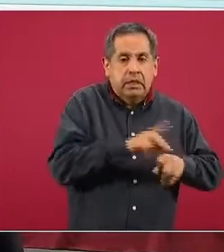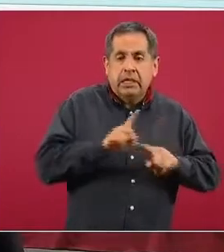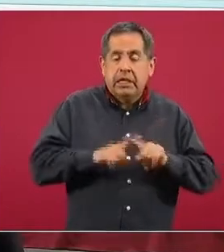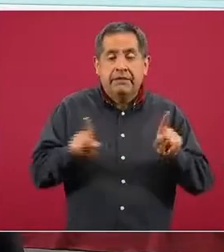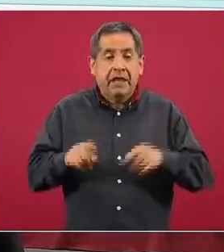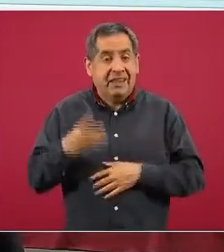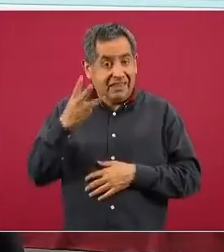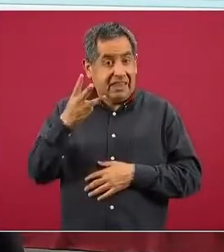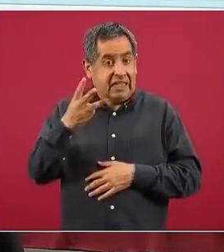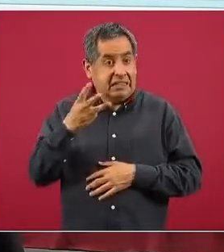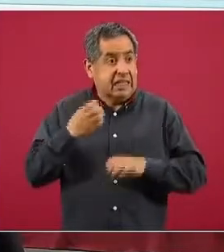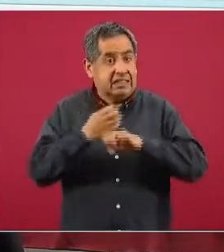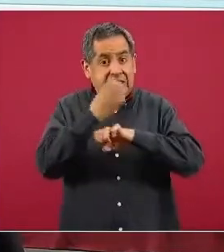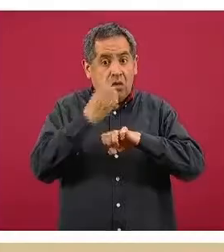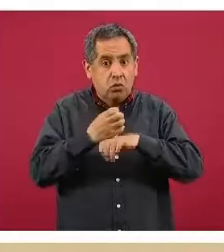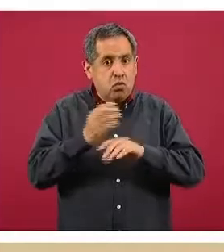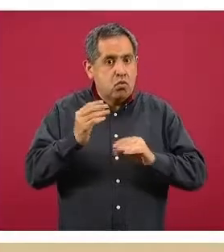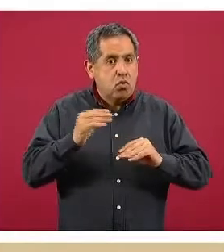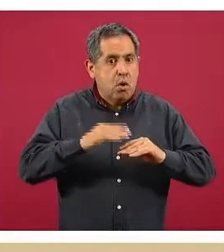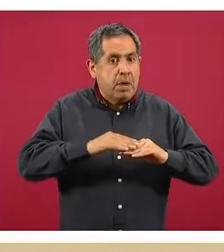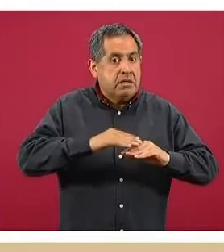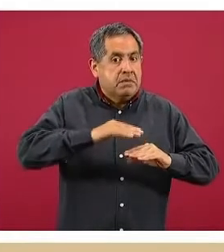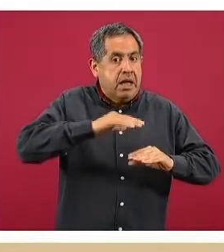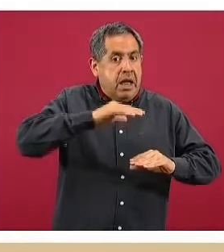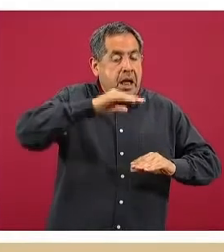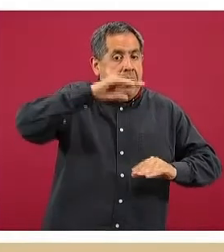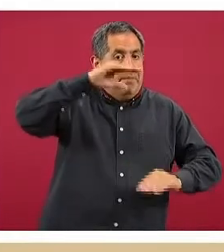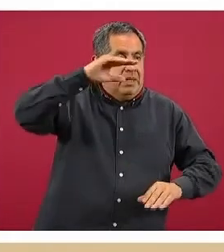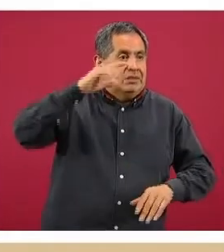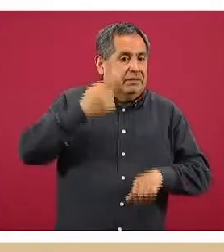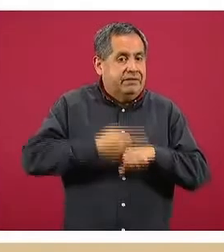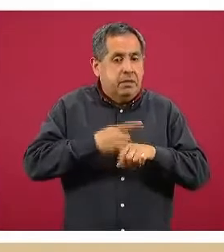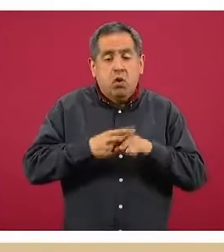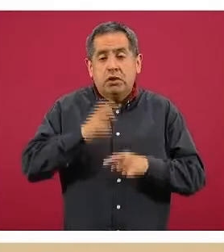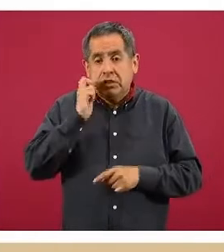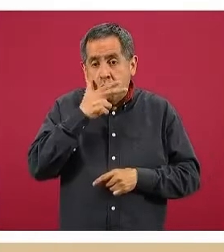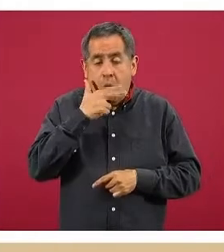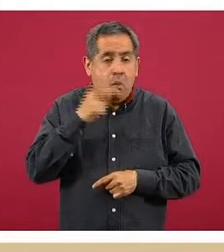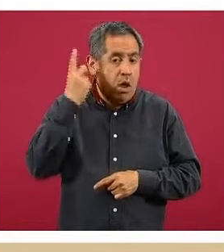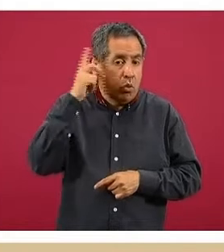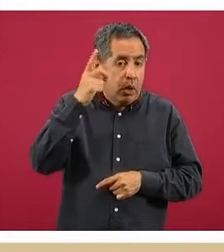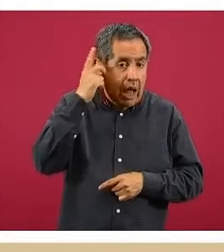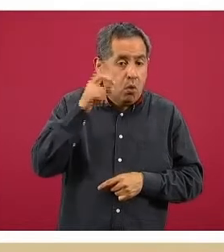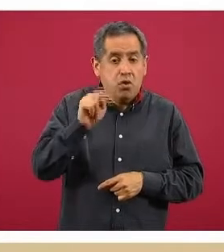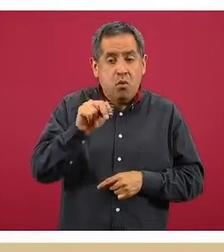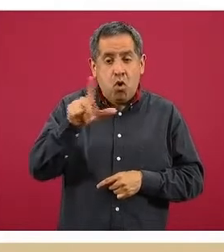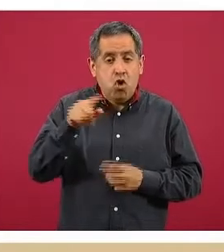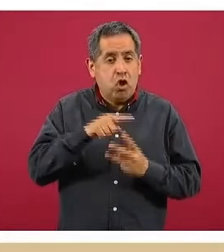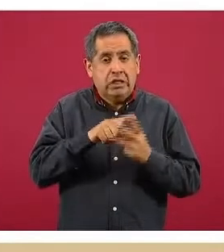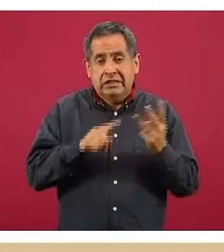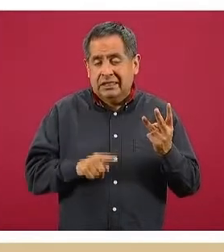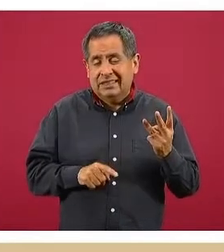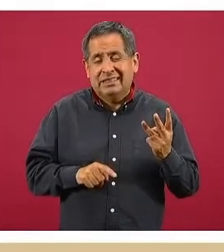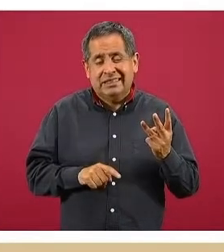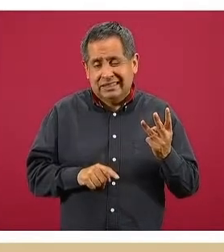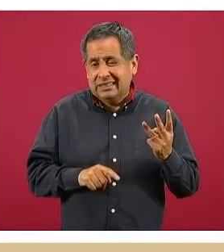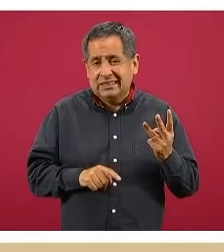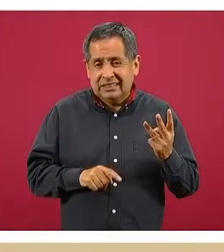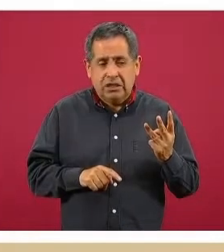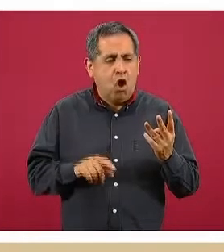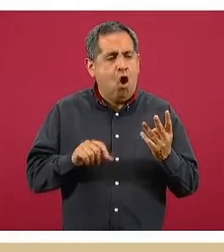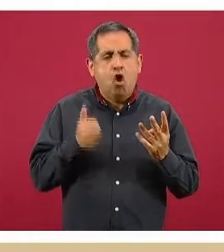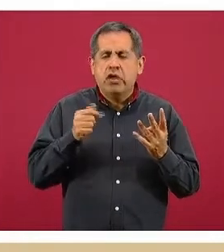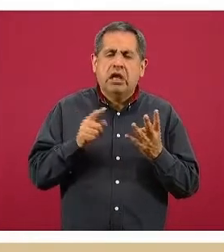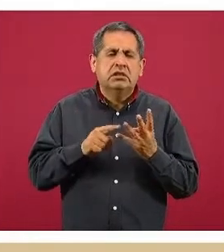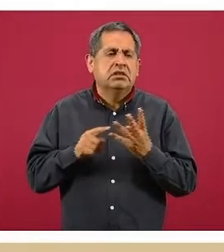han superado el 60% de ocupación de camas generales, como son Chihuahua, Durango y Nuevo León. Las demás entidades